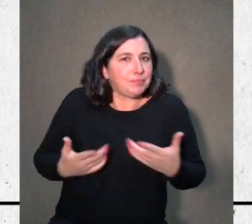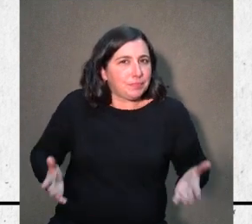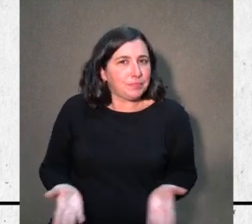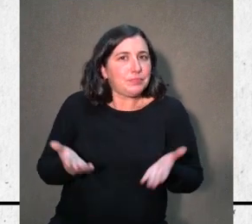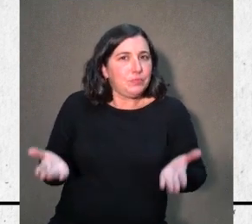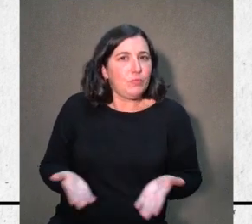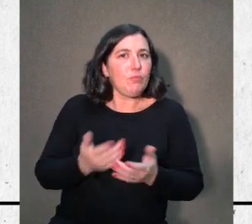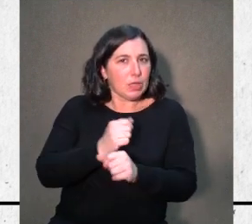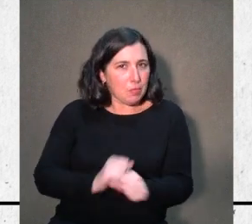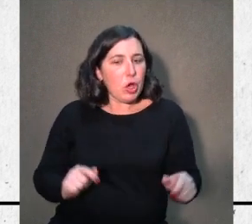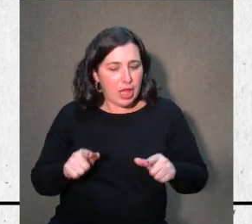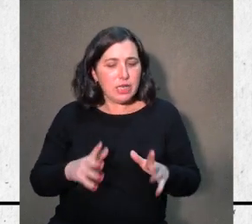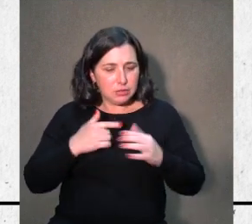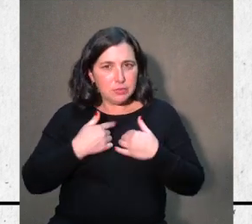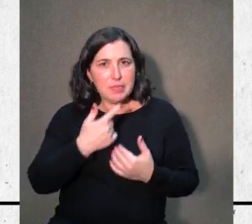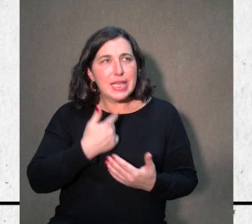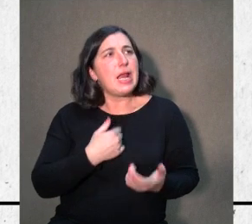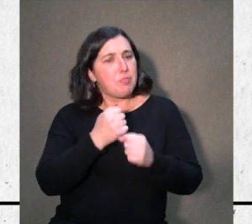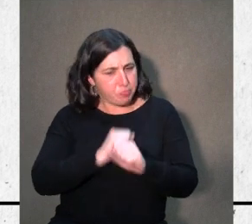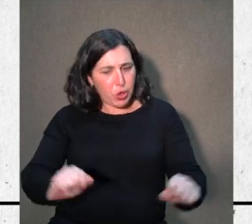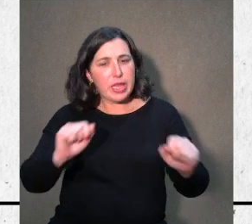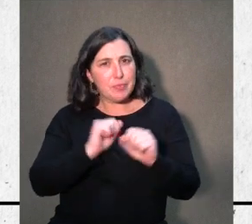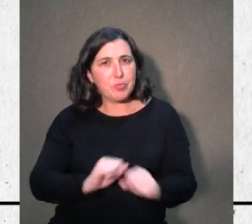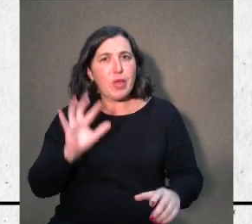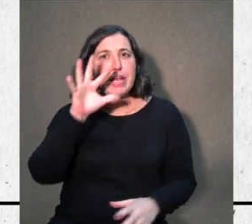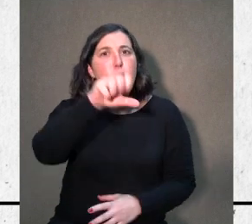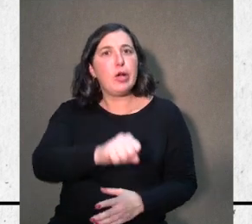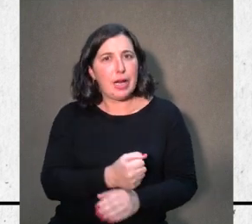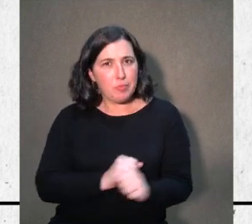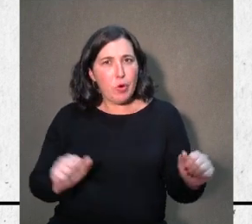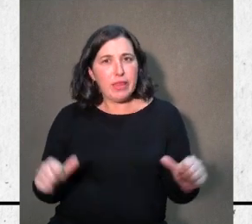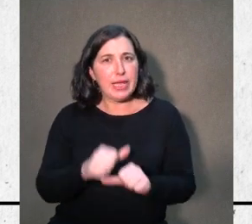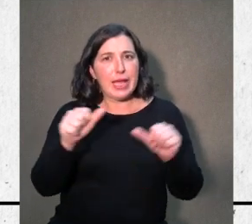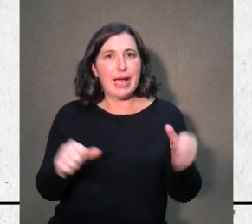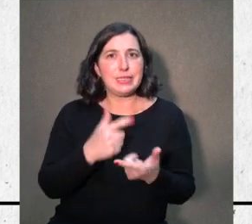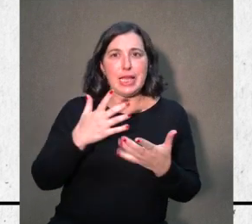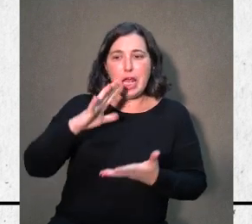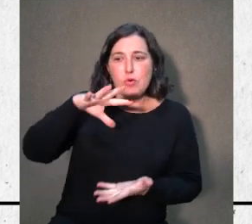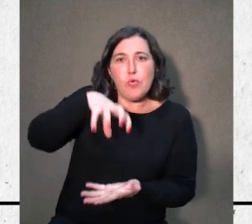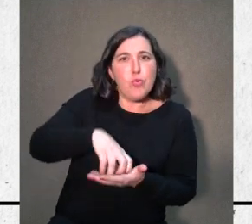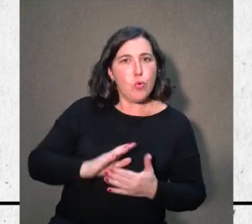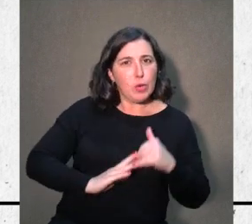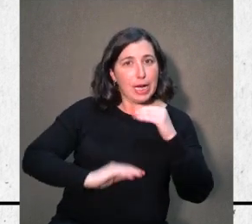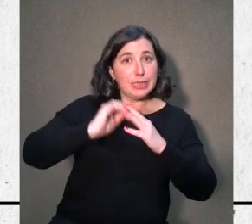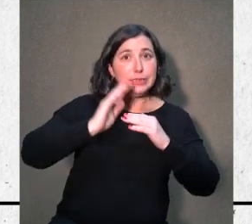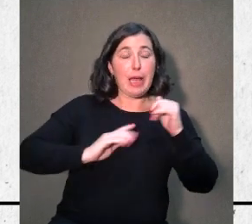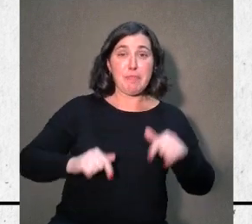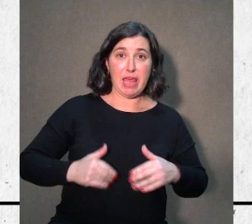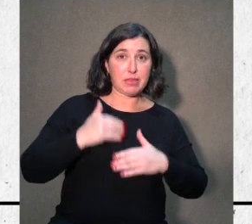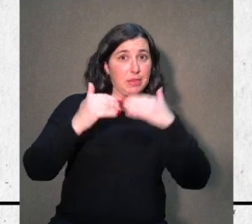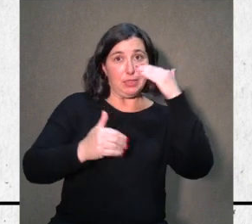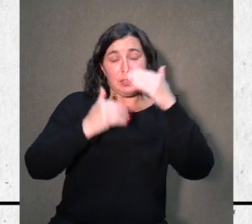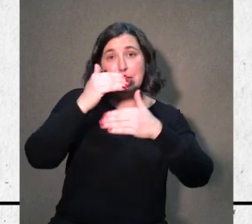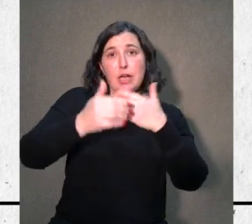para poder decir, vos podés, vos lo podés lograr, lo podés hacer, un lugar de contención, también de